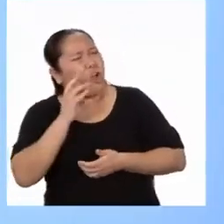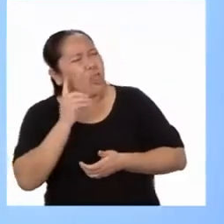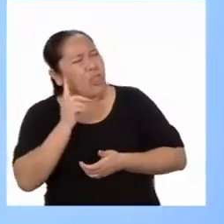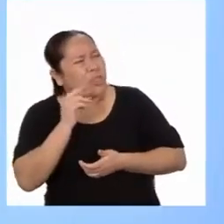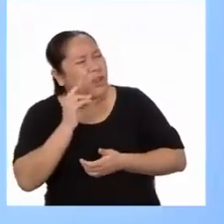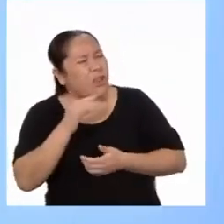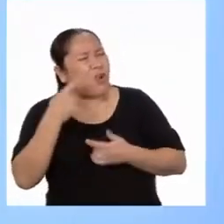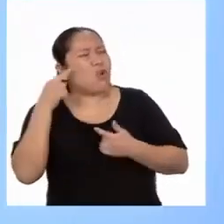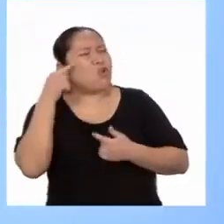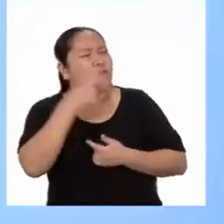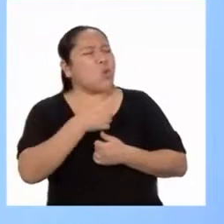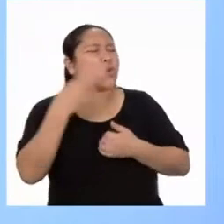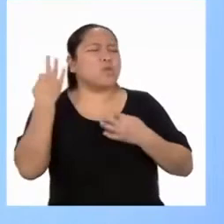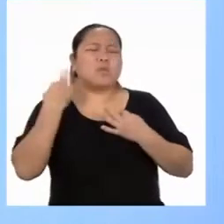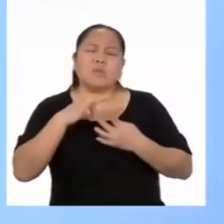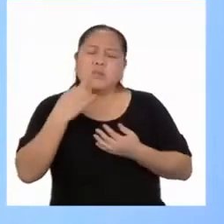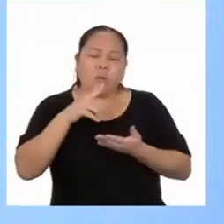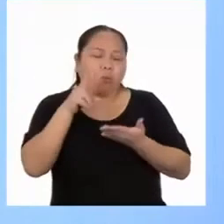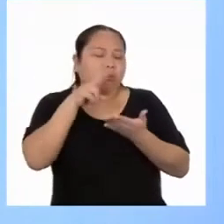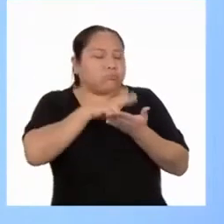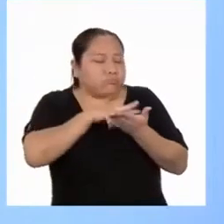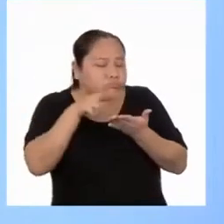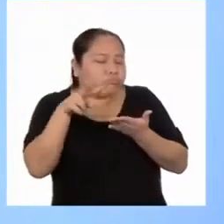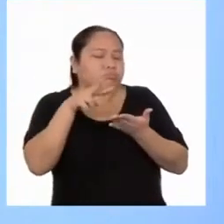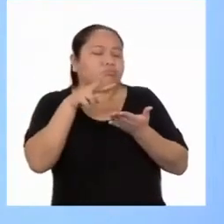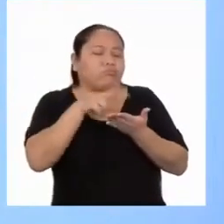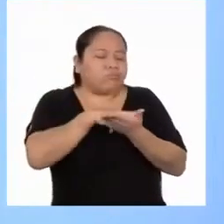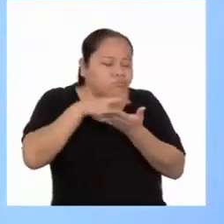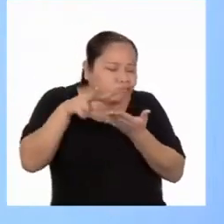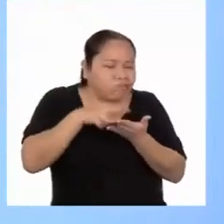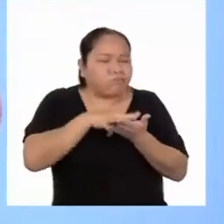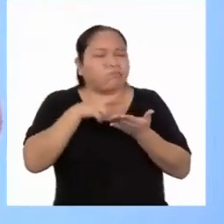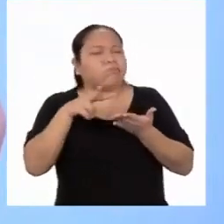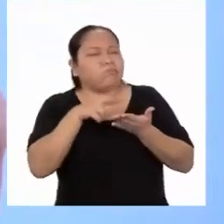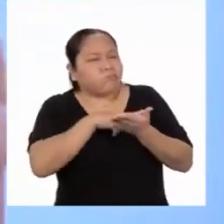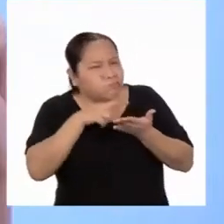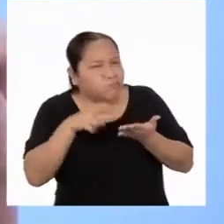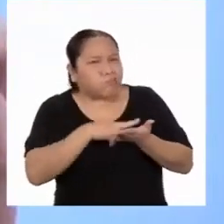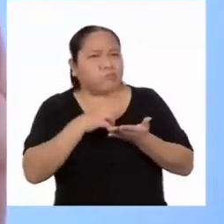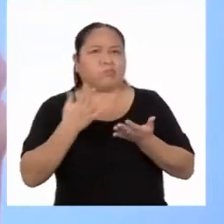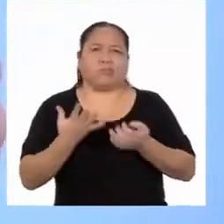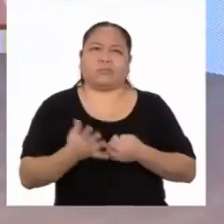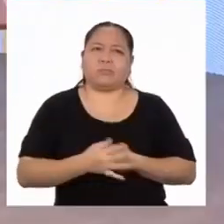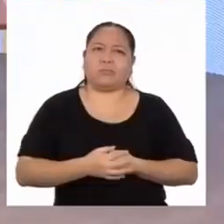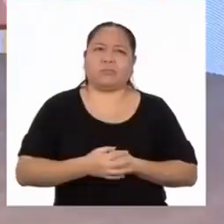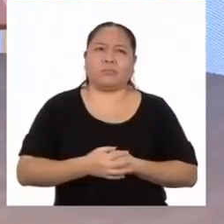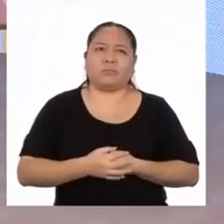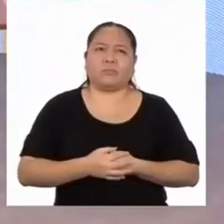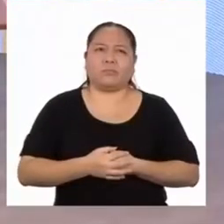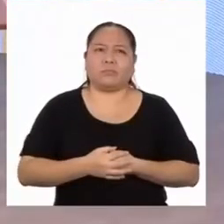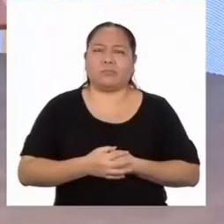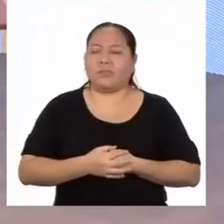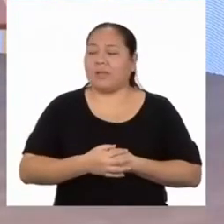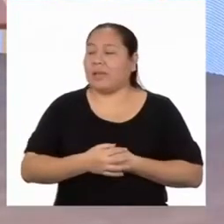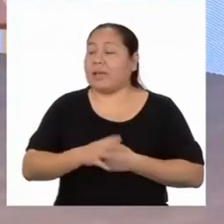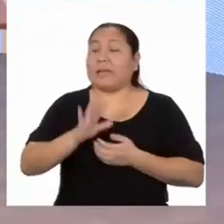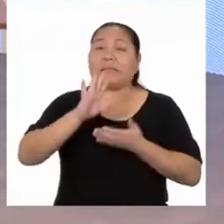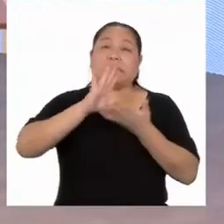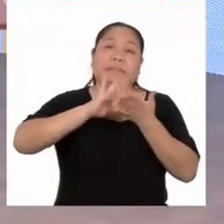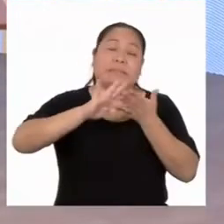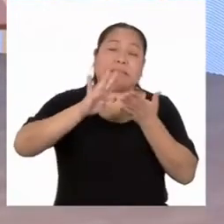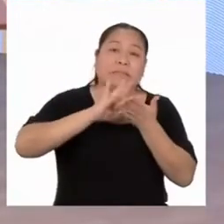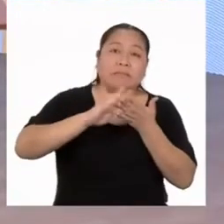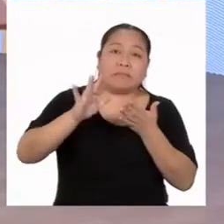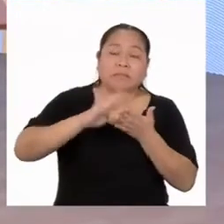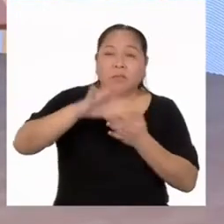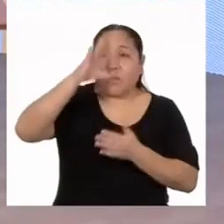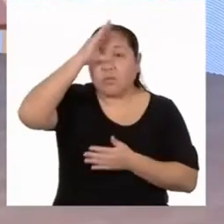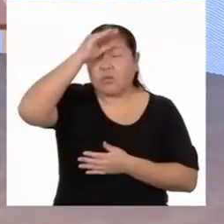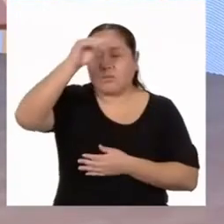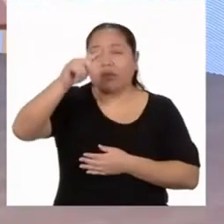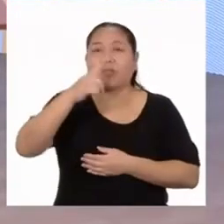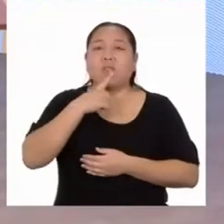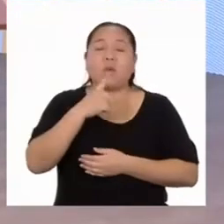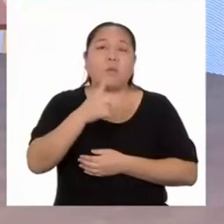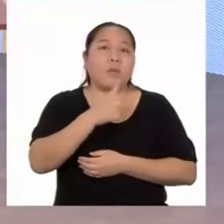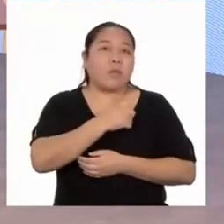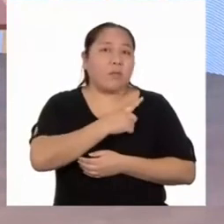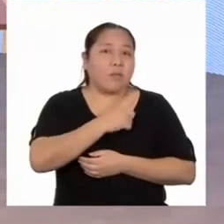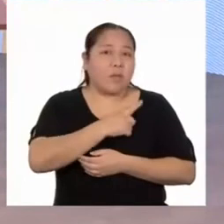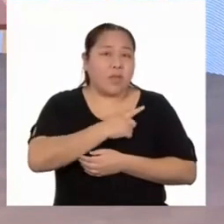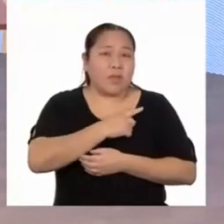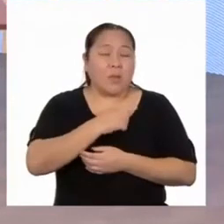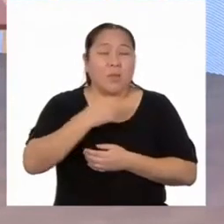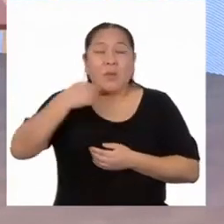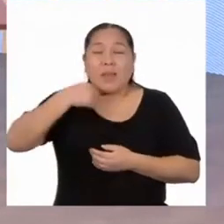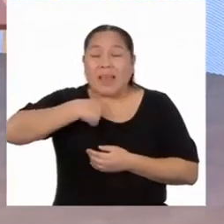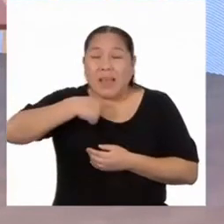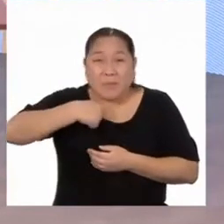Rodrigo, tú siempre leyendo, leyendo y leyendo. Disculpen, chicas y chicos de primero de secundaria, pero